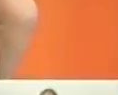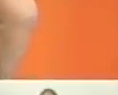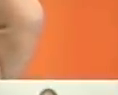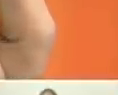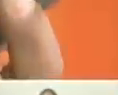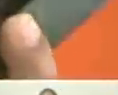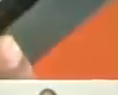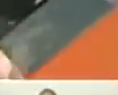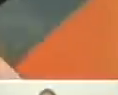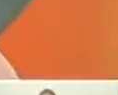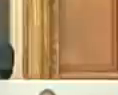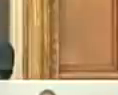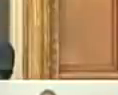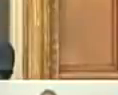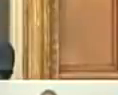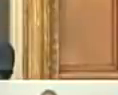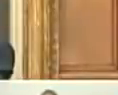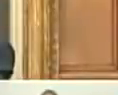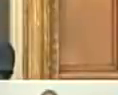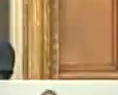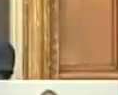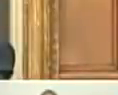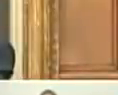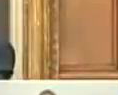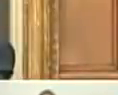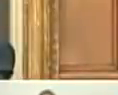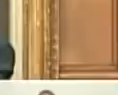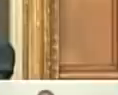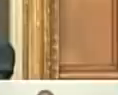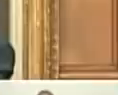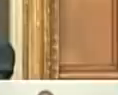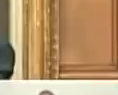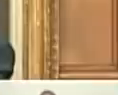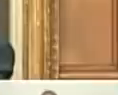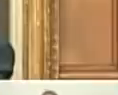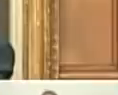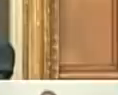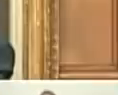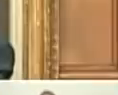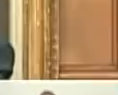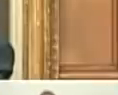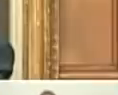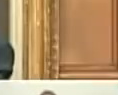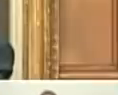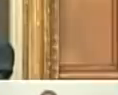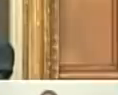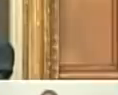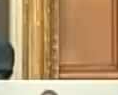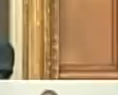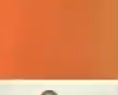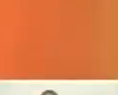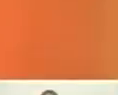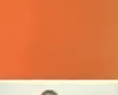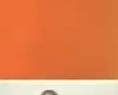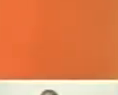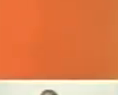Que determinó que este teléfono fuera censurado. Y ahora no